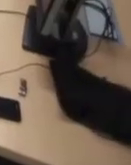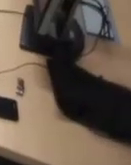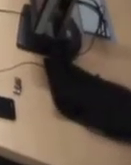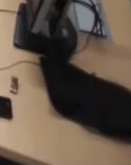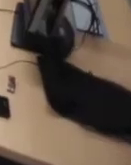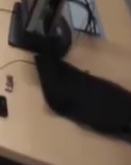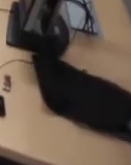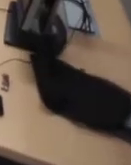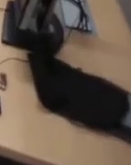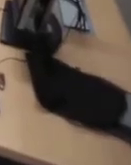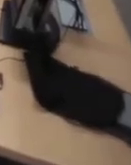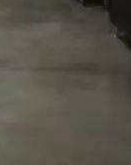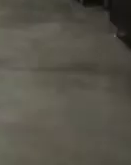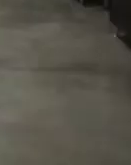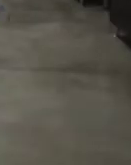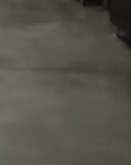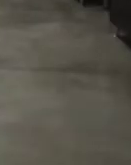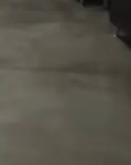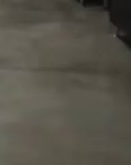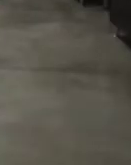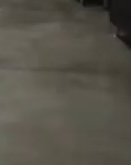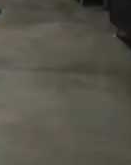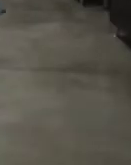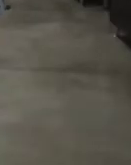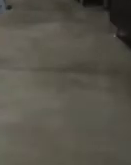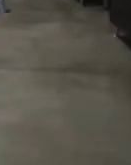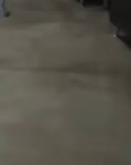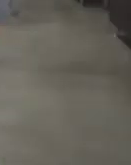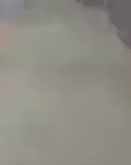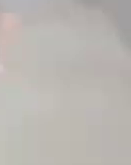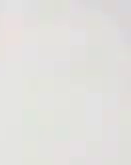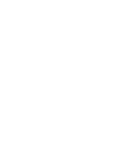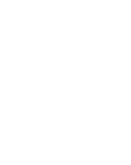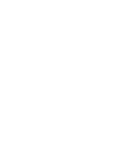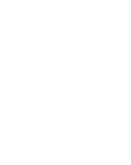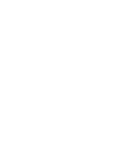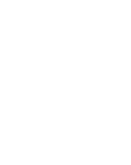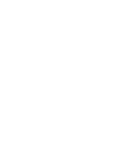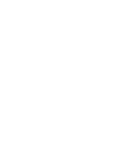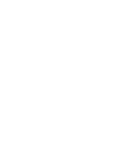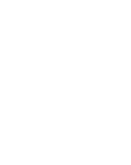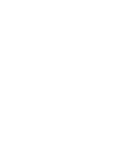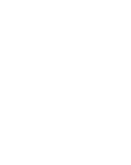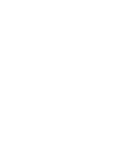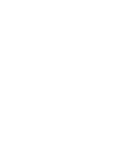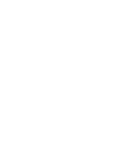eso. Esa es la aspiración, este es el sentido de llevar todos esos módulos.